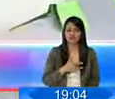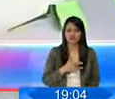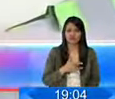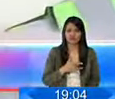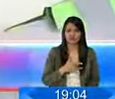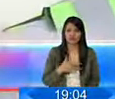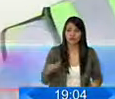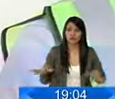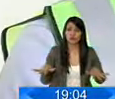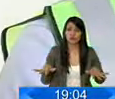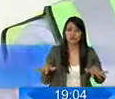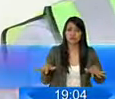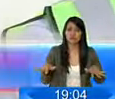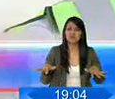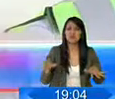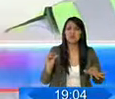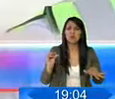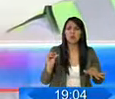apreciación en superficie